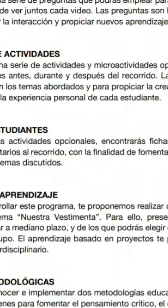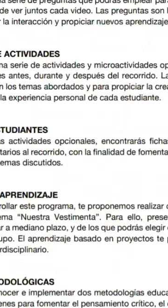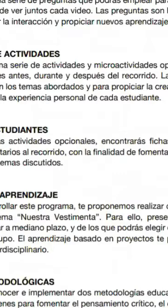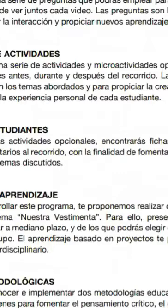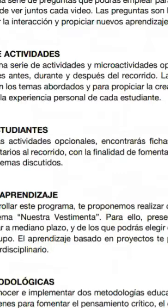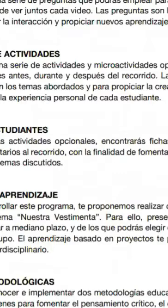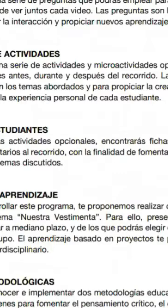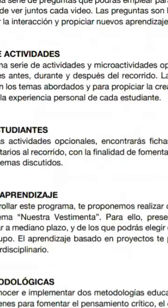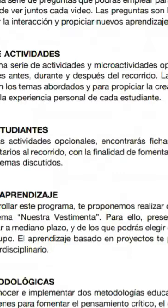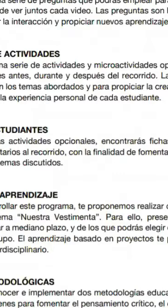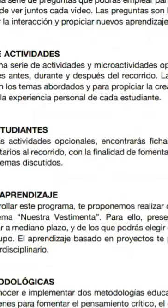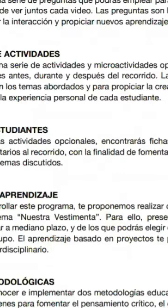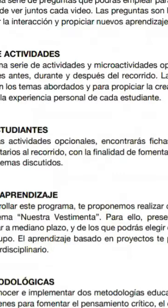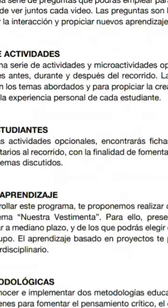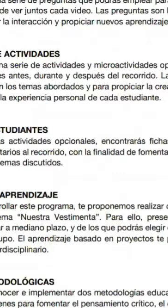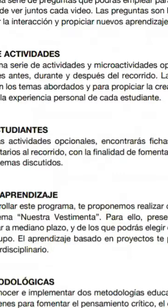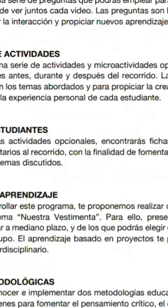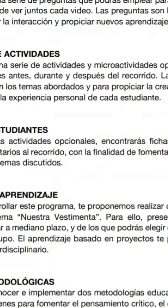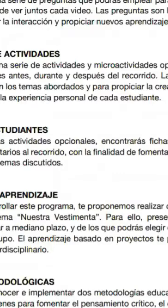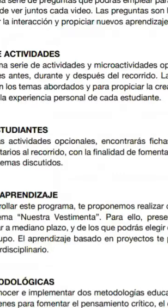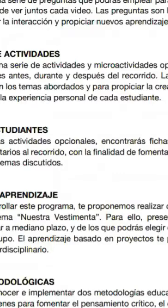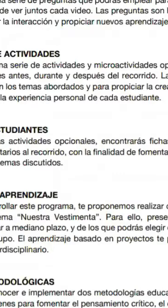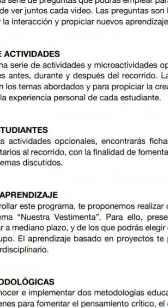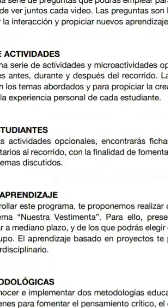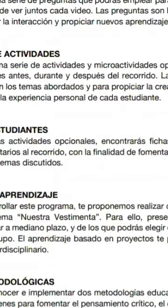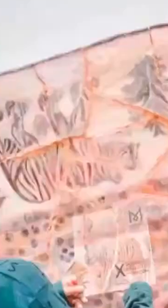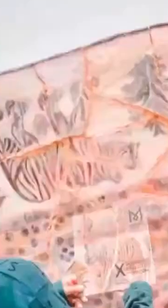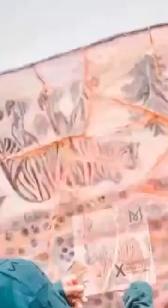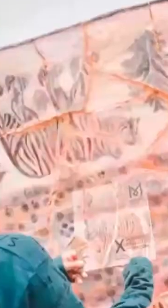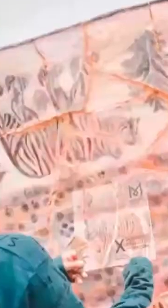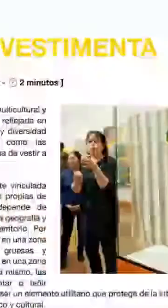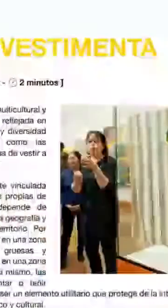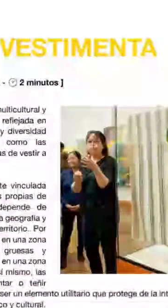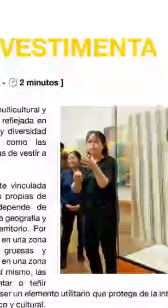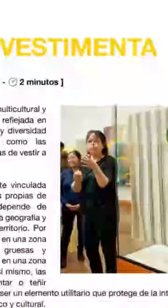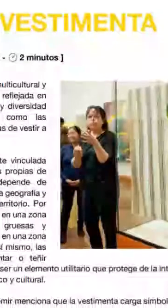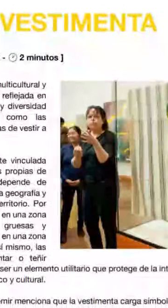un poco a conocer más sobre la metodología que usamos nosotros en el Museo para la Educación.